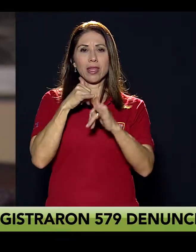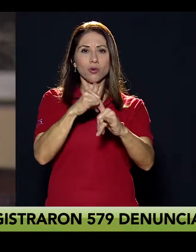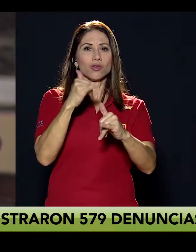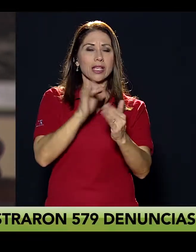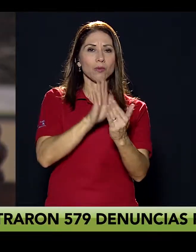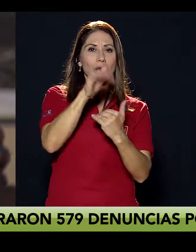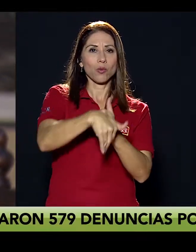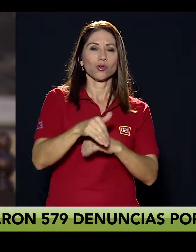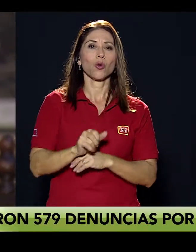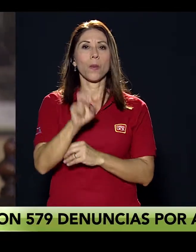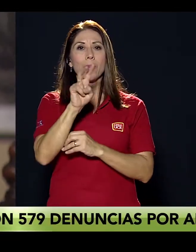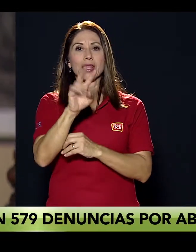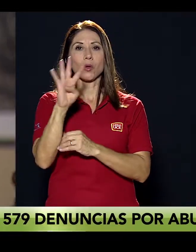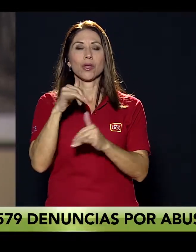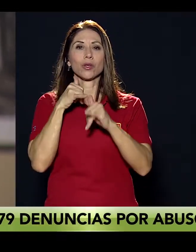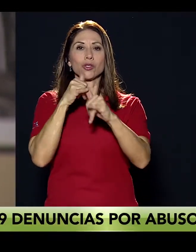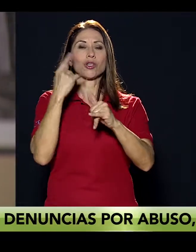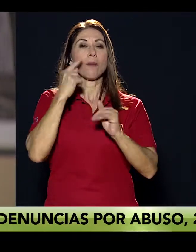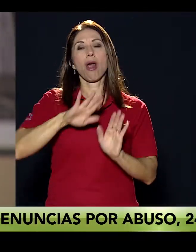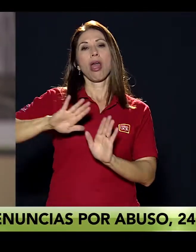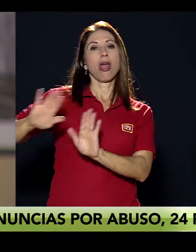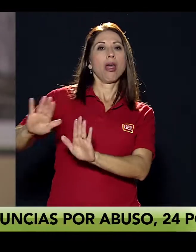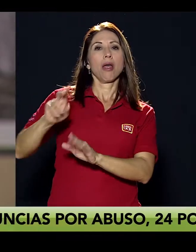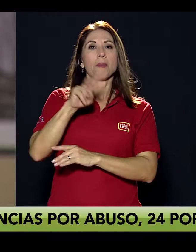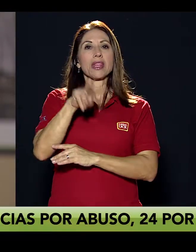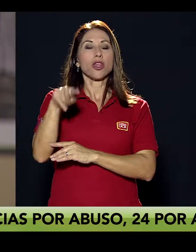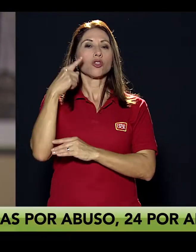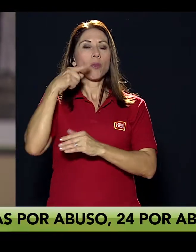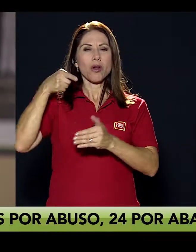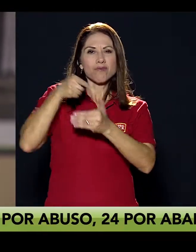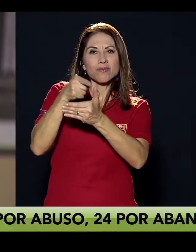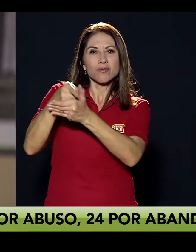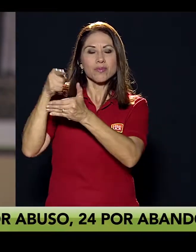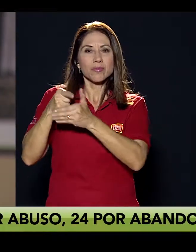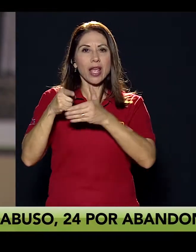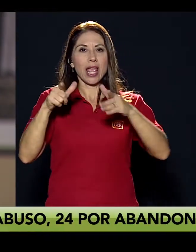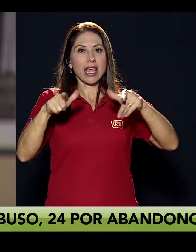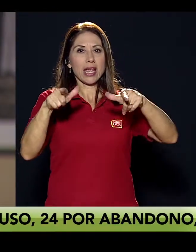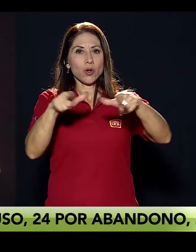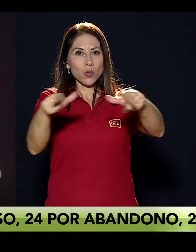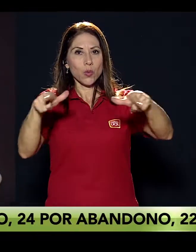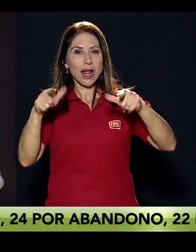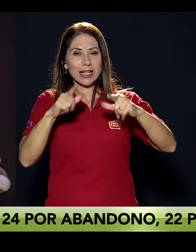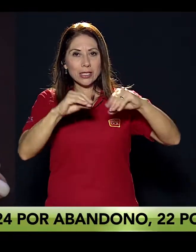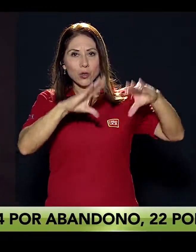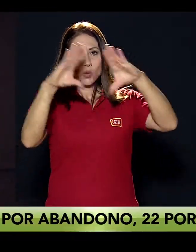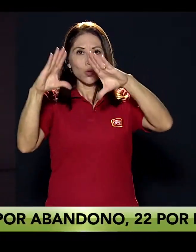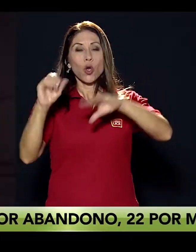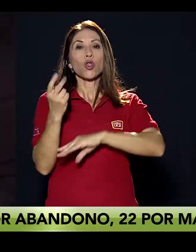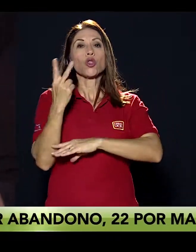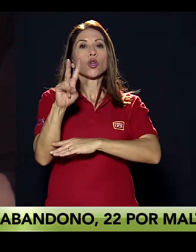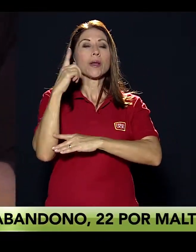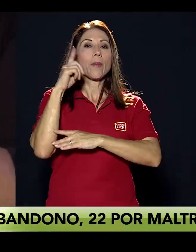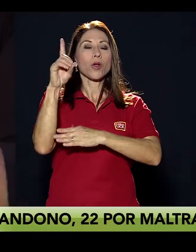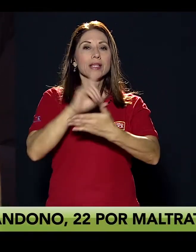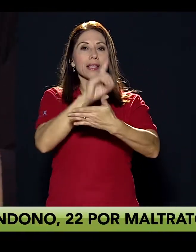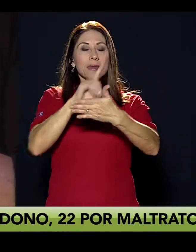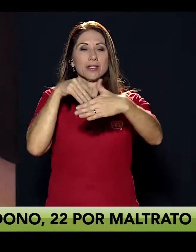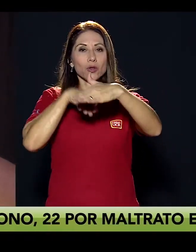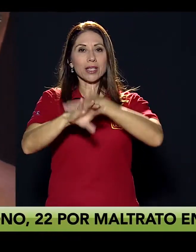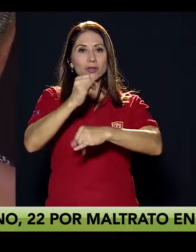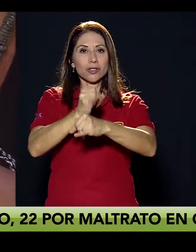denuncias por abuso, 24 por abandono, 22 por maltrato en centros diurnos y 12 por discriminación dentro de